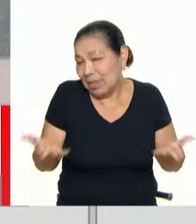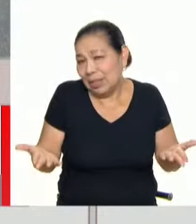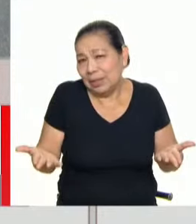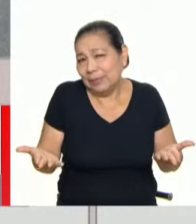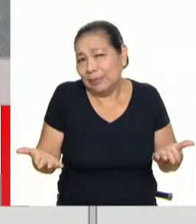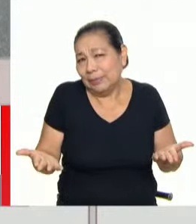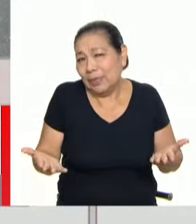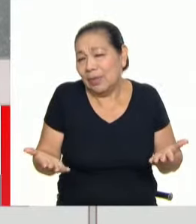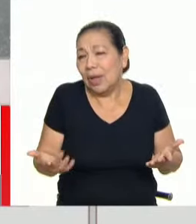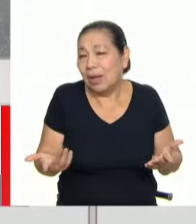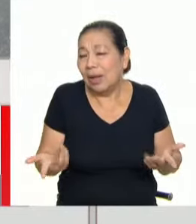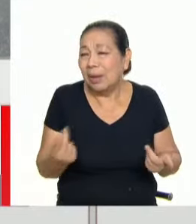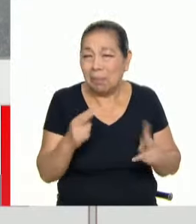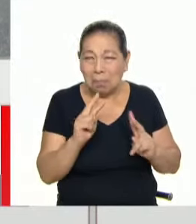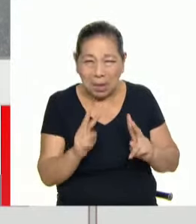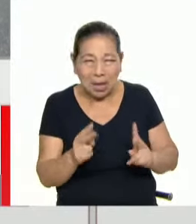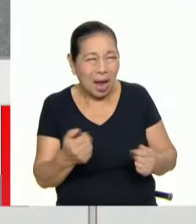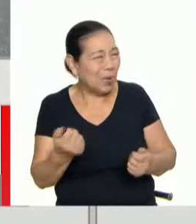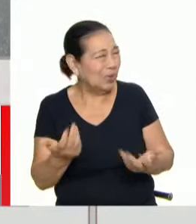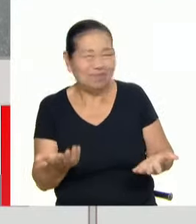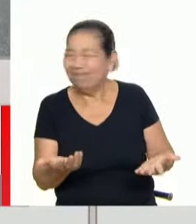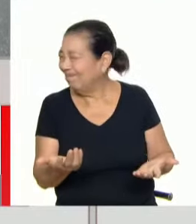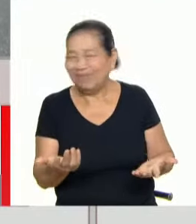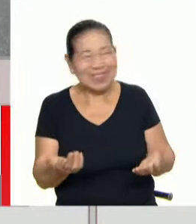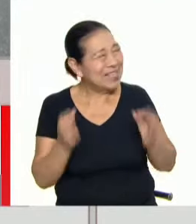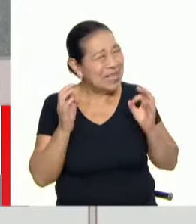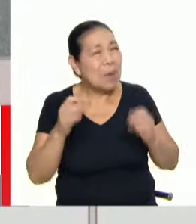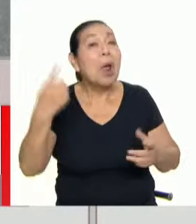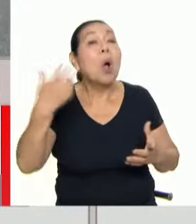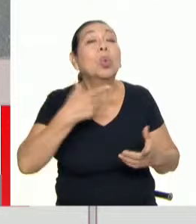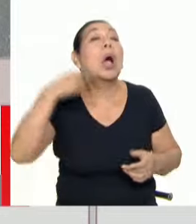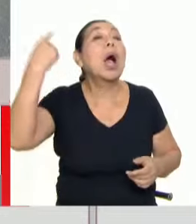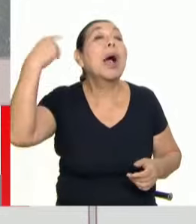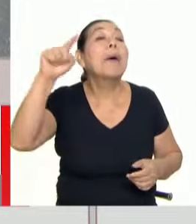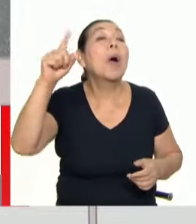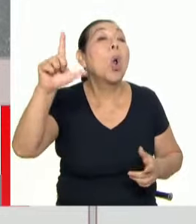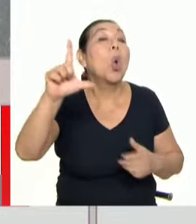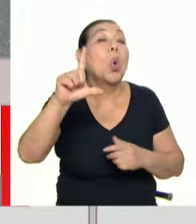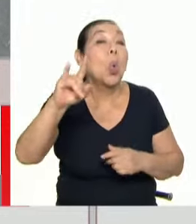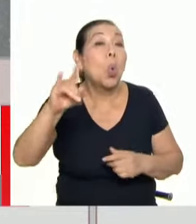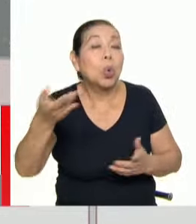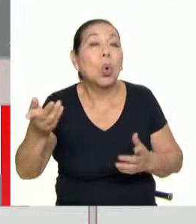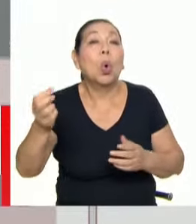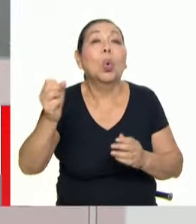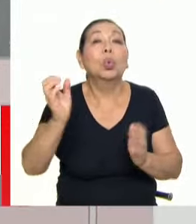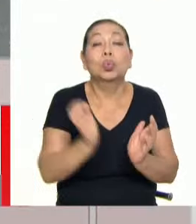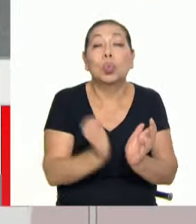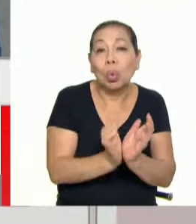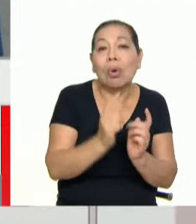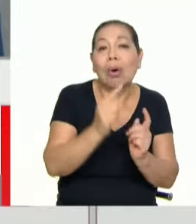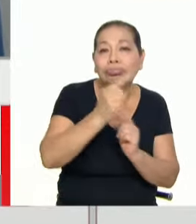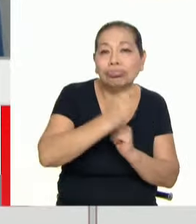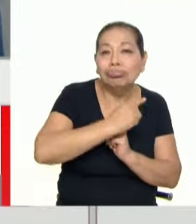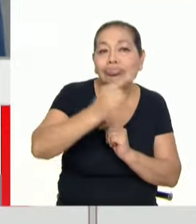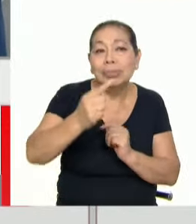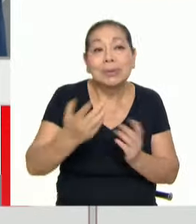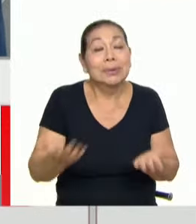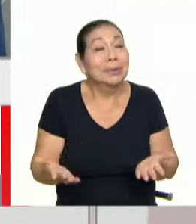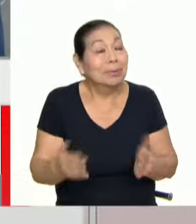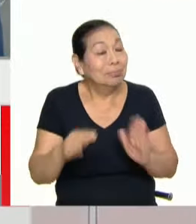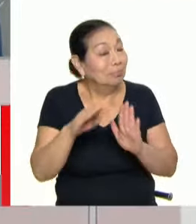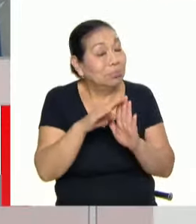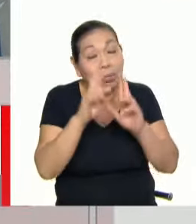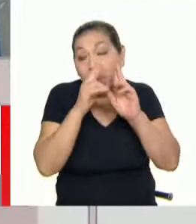este tipo de modelos de vehículos que normalmente suelen hacer colectivos de la zona de Lurín hasta Surco, y bueno, si no está en